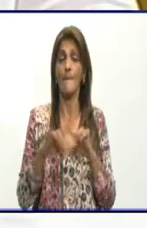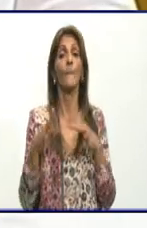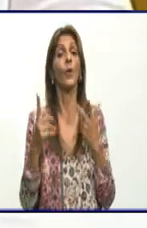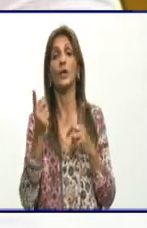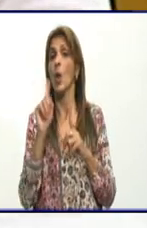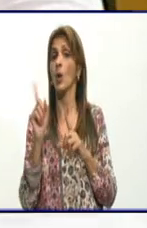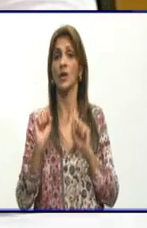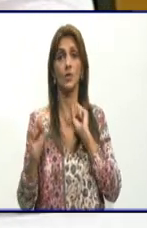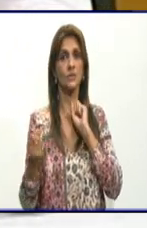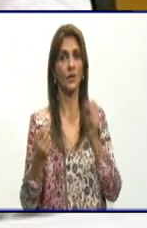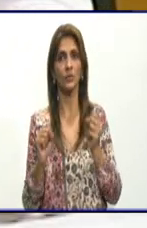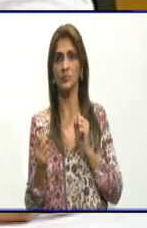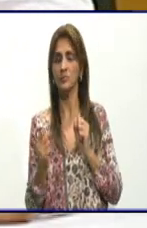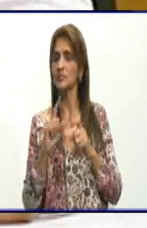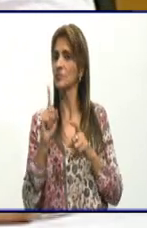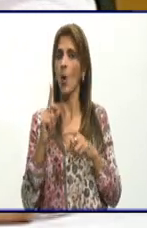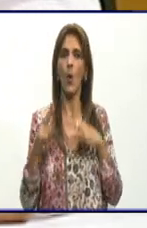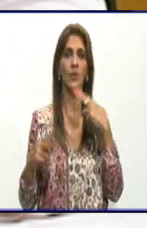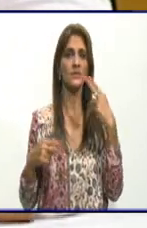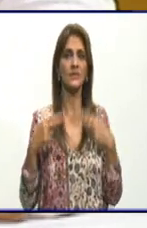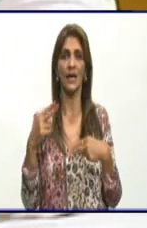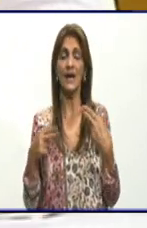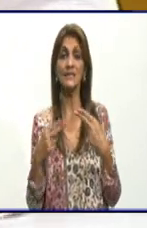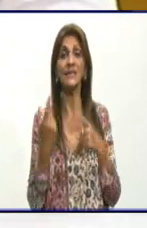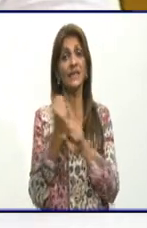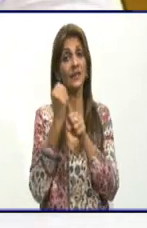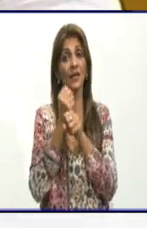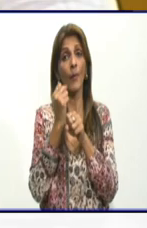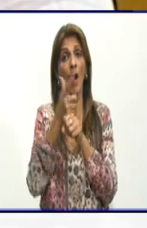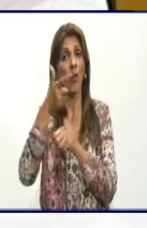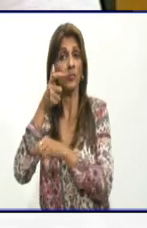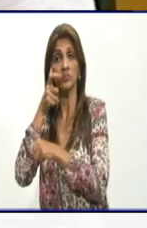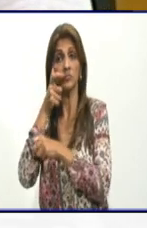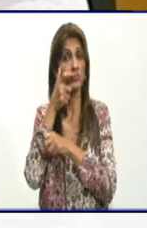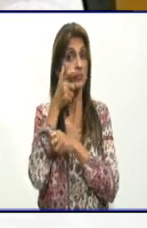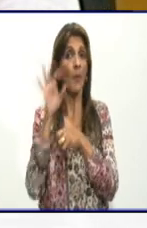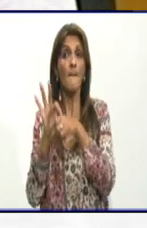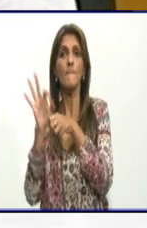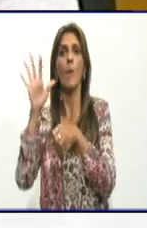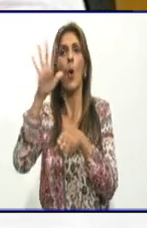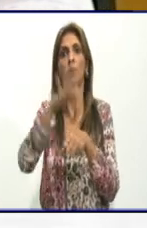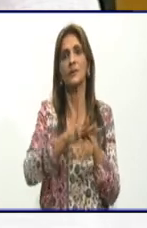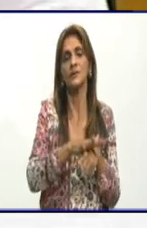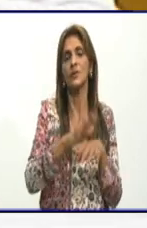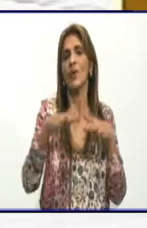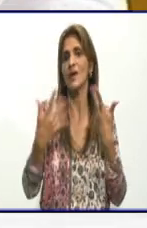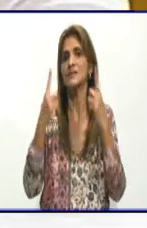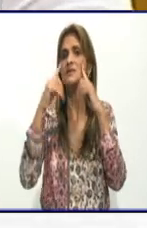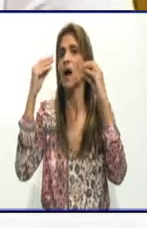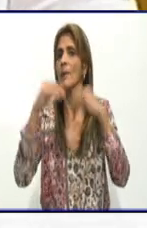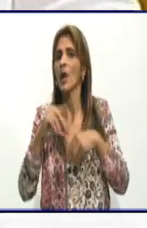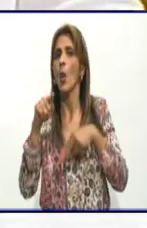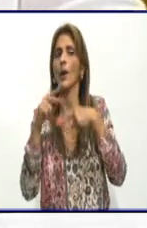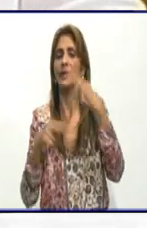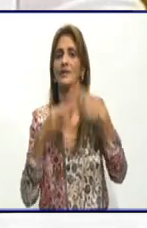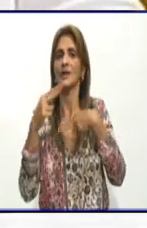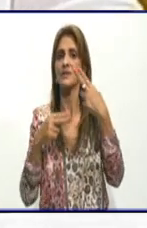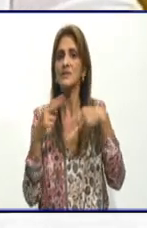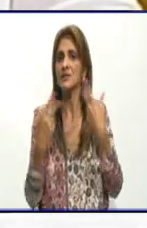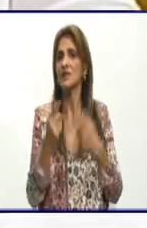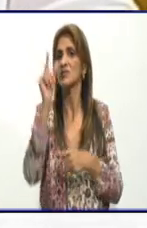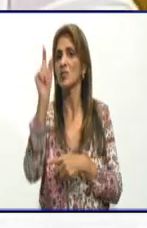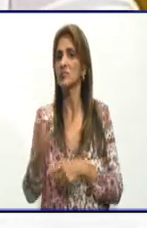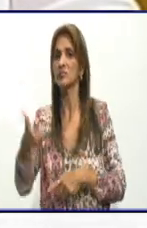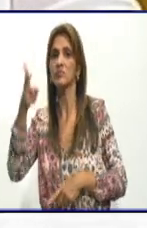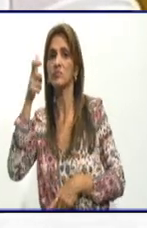hace. Y el trabajo del supervisor es precisamente evaluar ese trabajo que está haciendo el operario. Ah, ¿qué debemos de saber